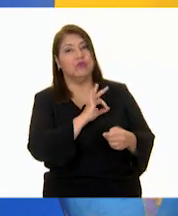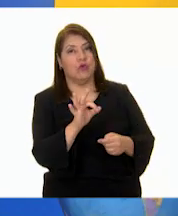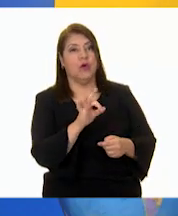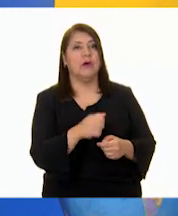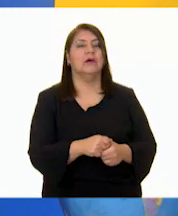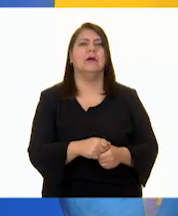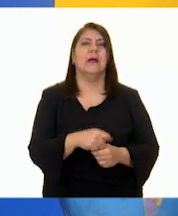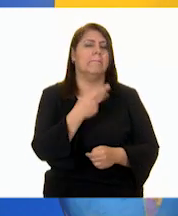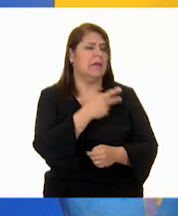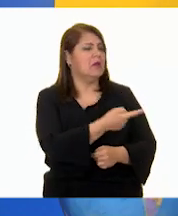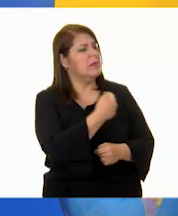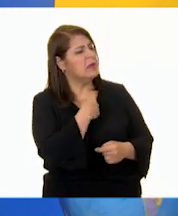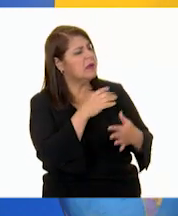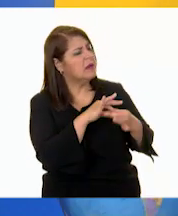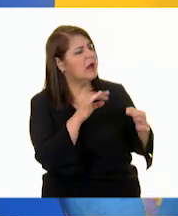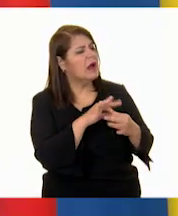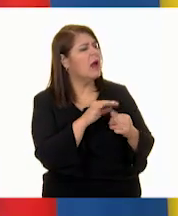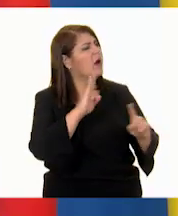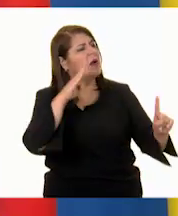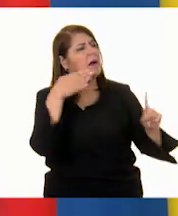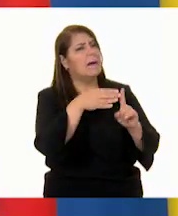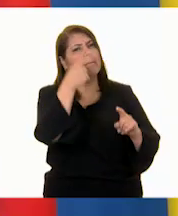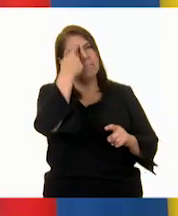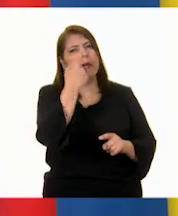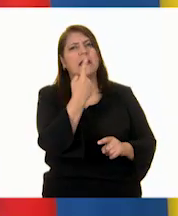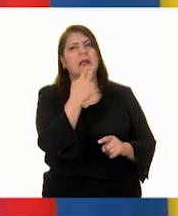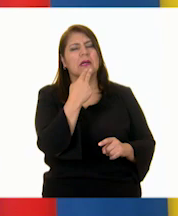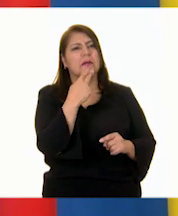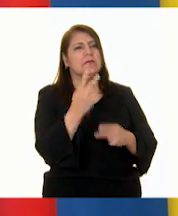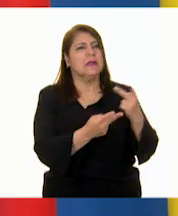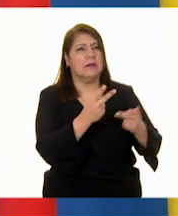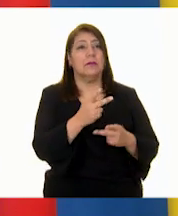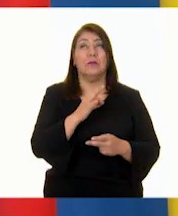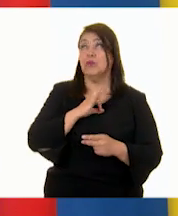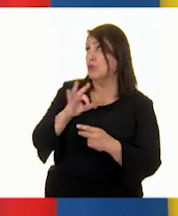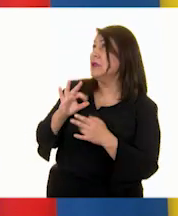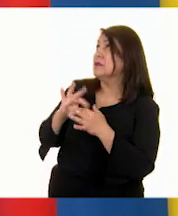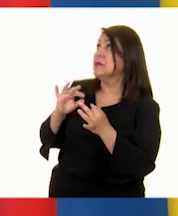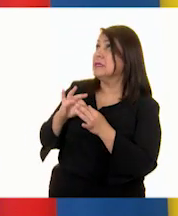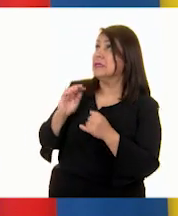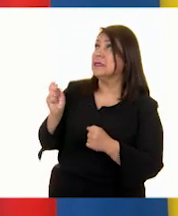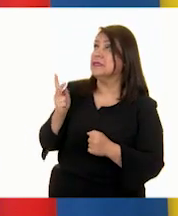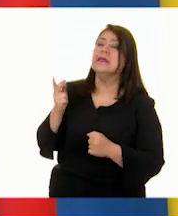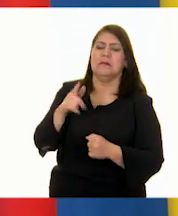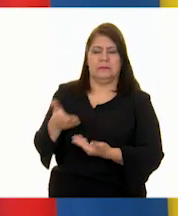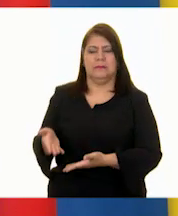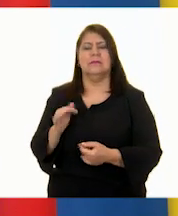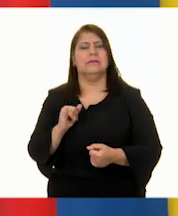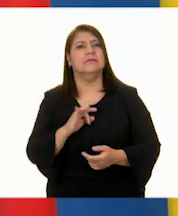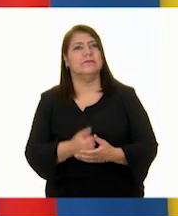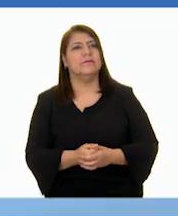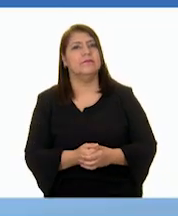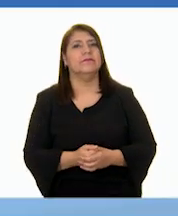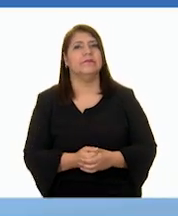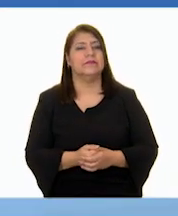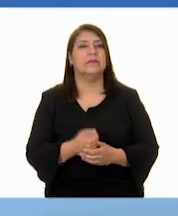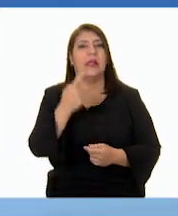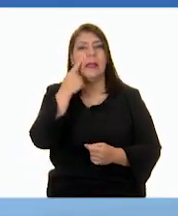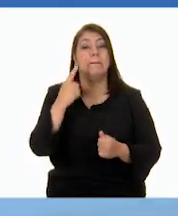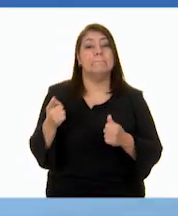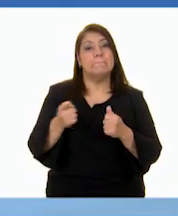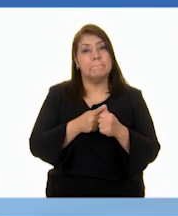el propósito de estas preguntas? ¿Puedo explicarles, María? Claro, Ton, adelante. Bueno, primero